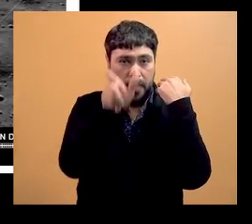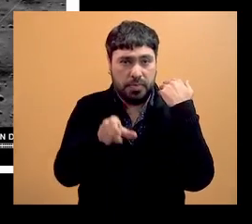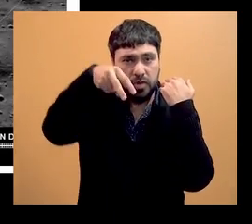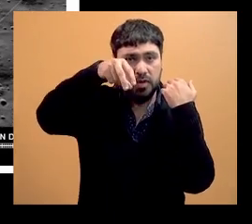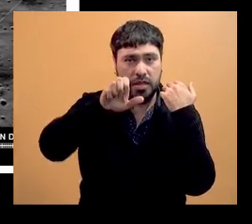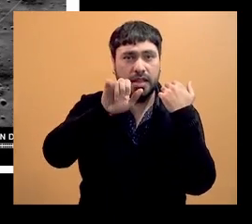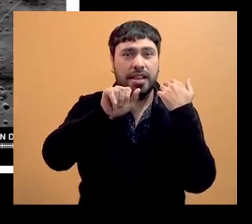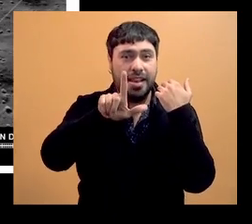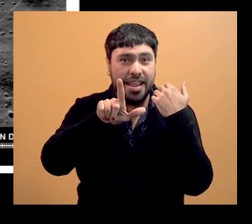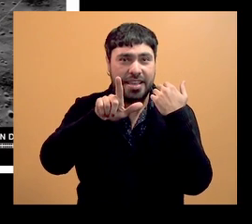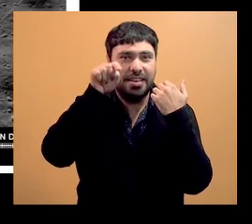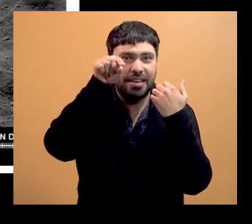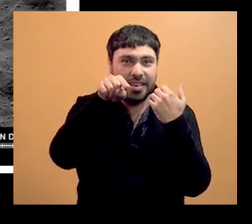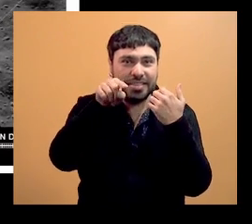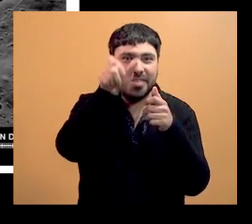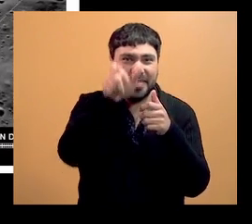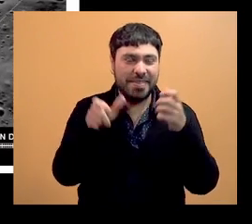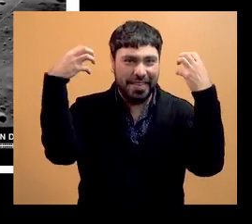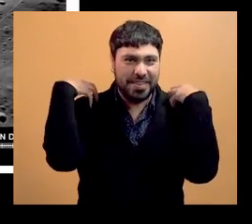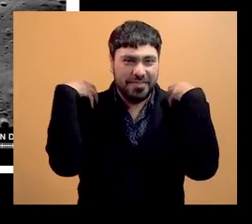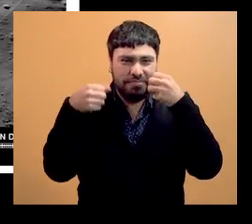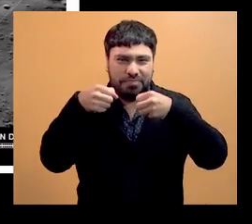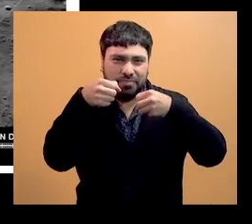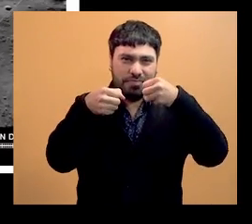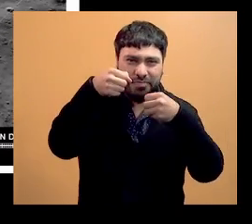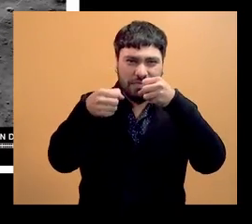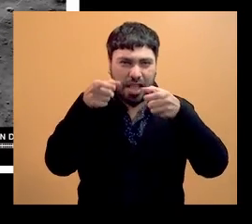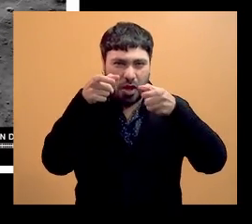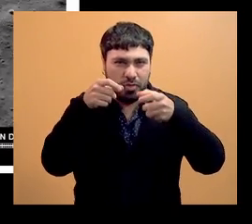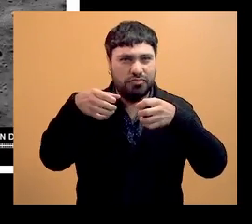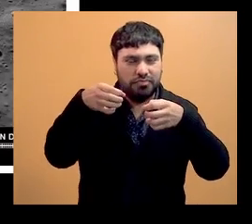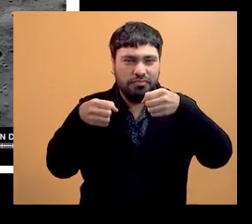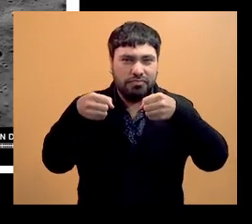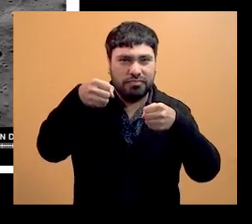la parte final del descenso, hacerla de forma manual. Y eso es lo que estamos viendo en el video de la parte